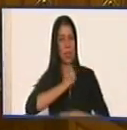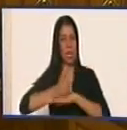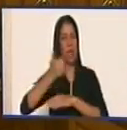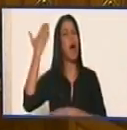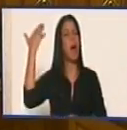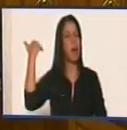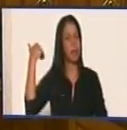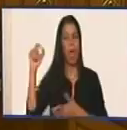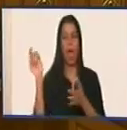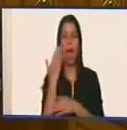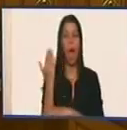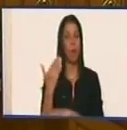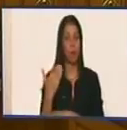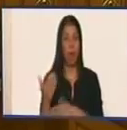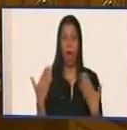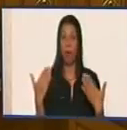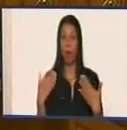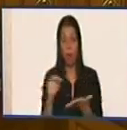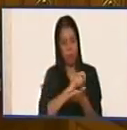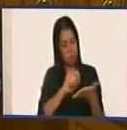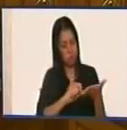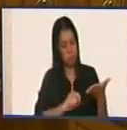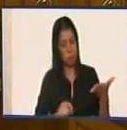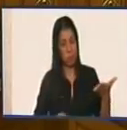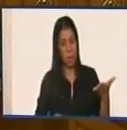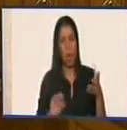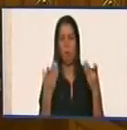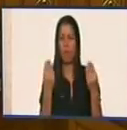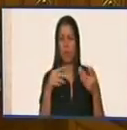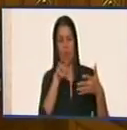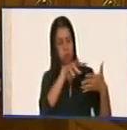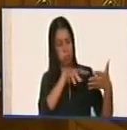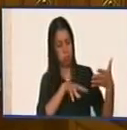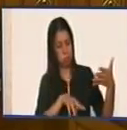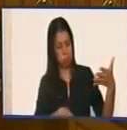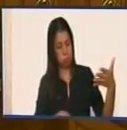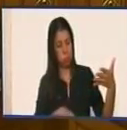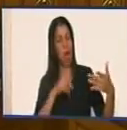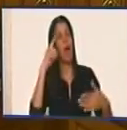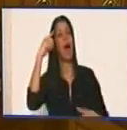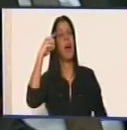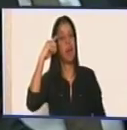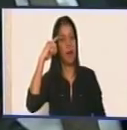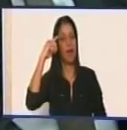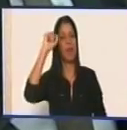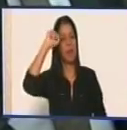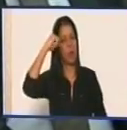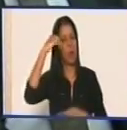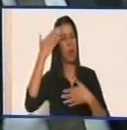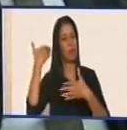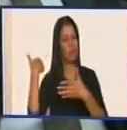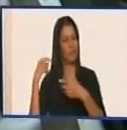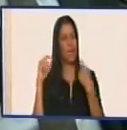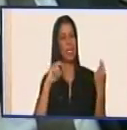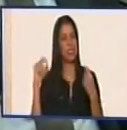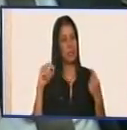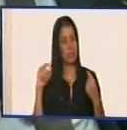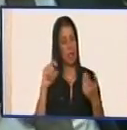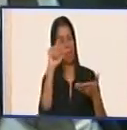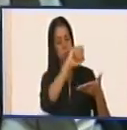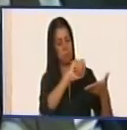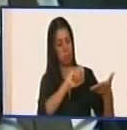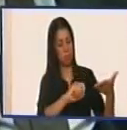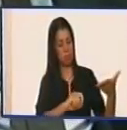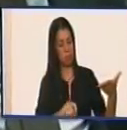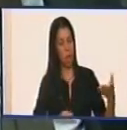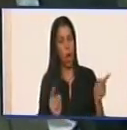apurado de madrugada. Muchas notas y estudios y recuerdos, discusiones de colectivo, pero llevado una